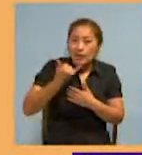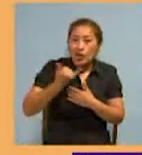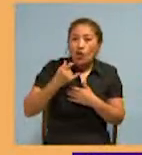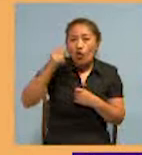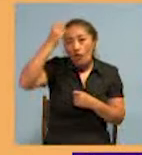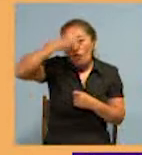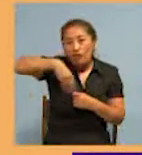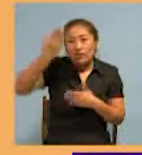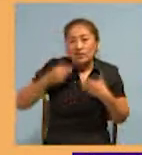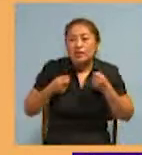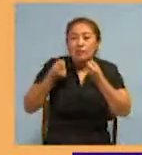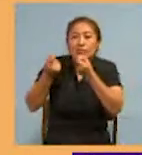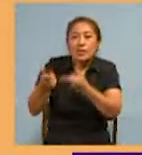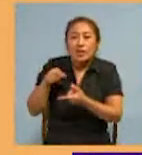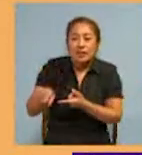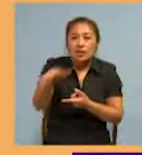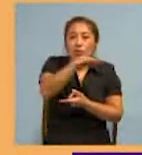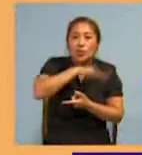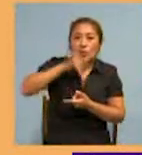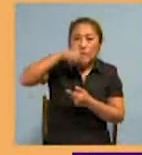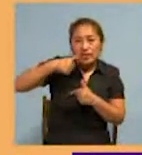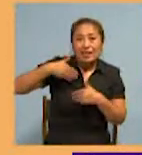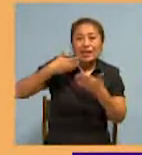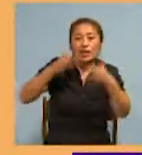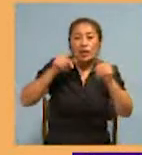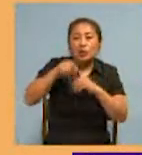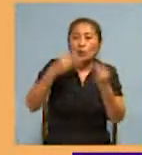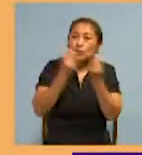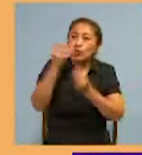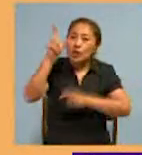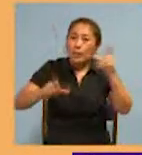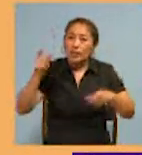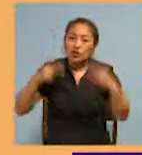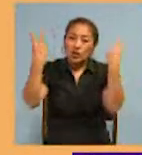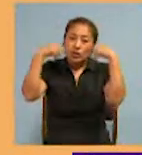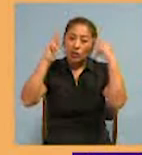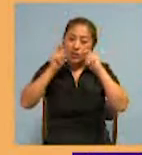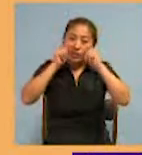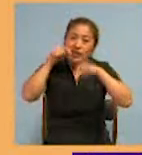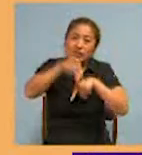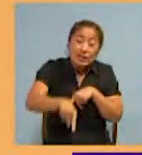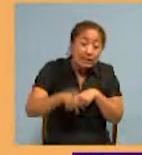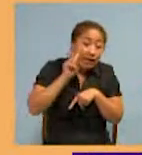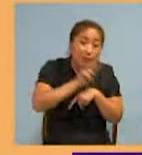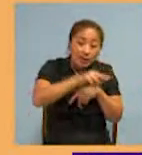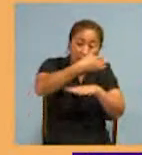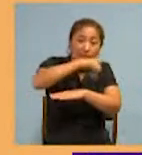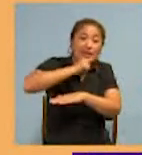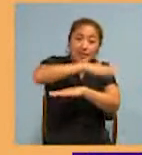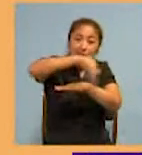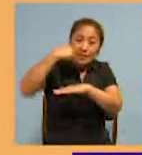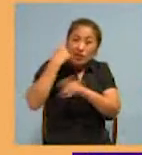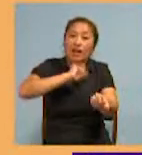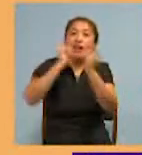lugar en donde seguramente a partir de esta inauguración muchísimo jujeño y turista van a parar a visitar en la